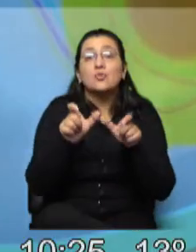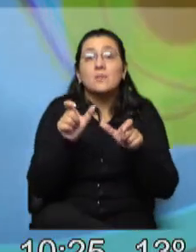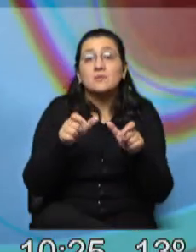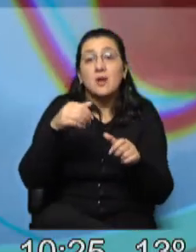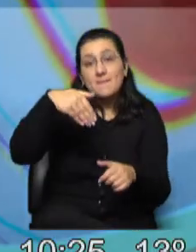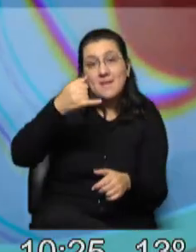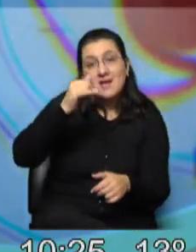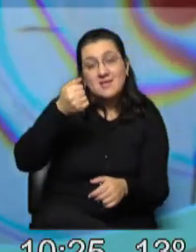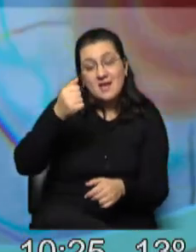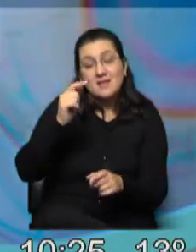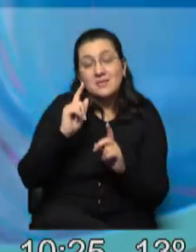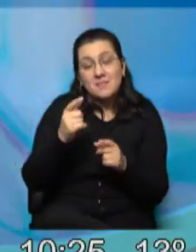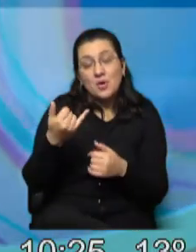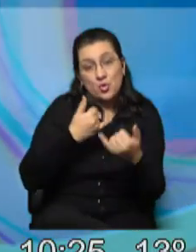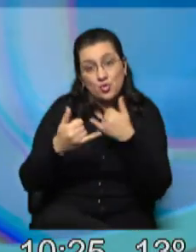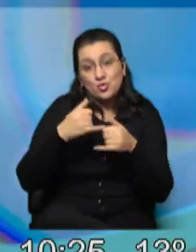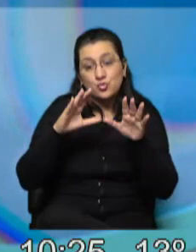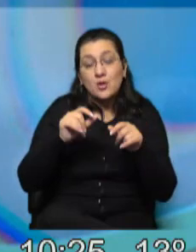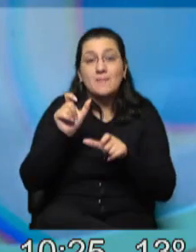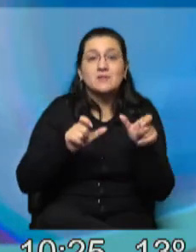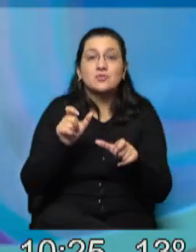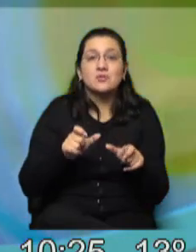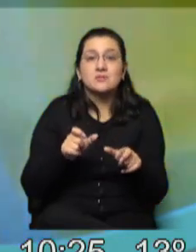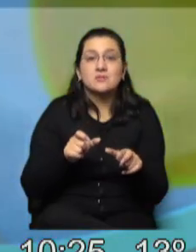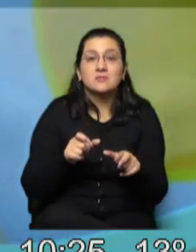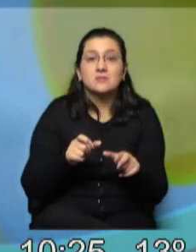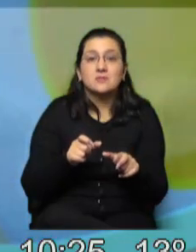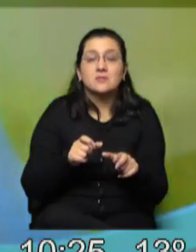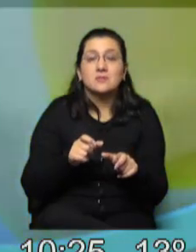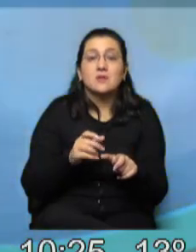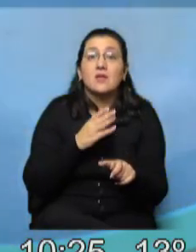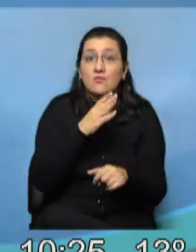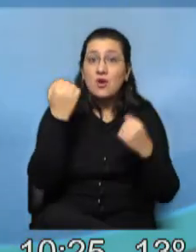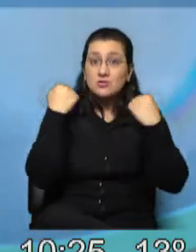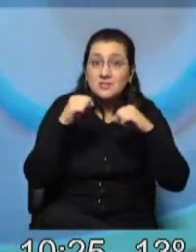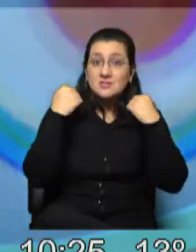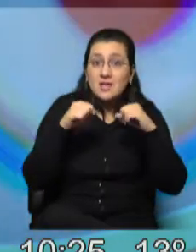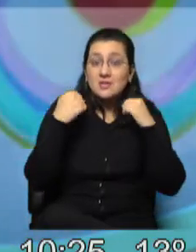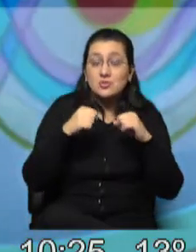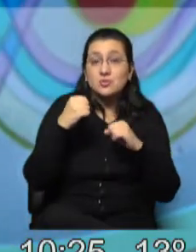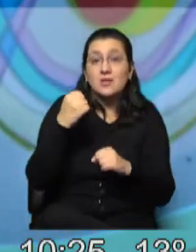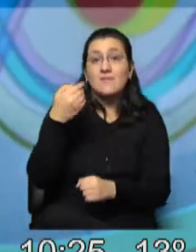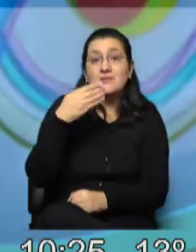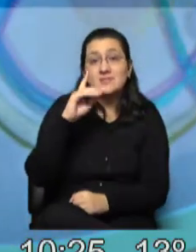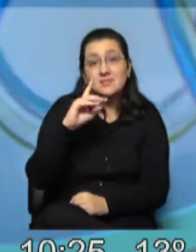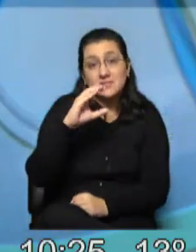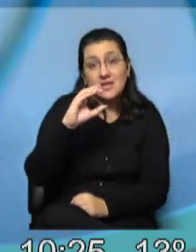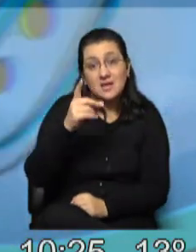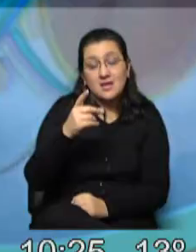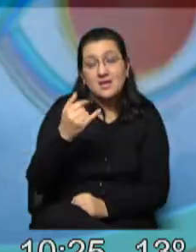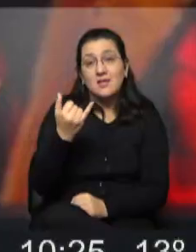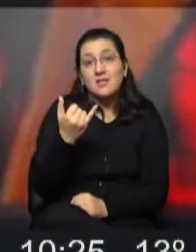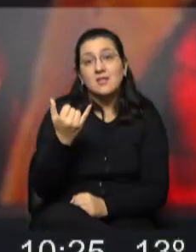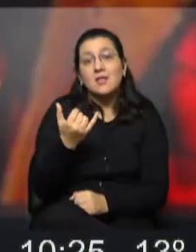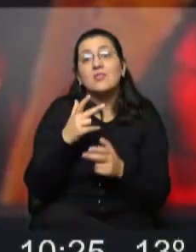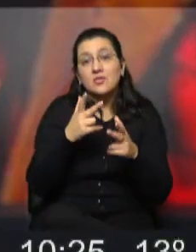me lo contó, Maya Castro, todas las personas que pasaron por los ensayos de Antimurga BCG, dijeron que había un antes y un después